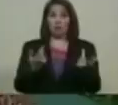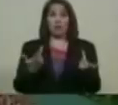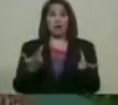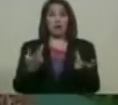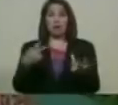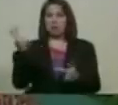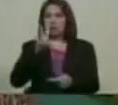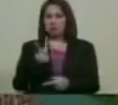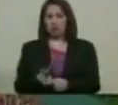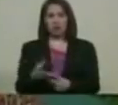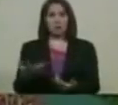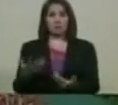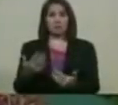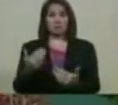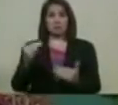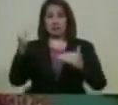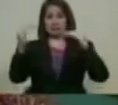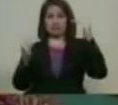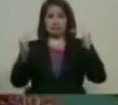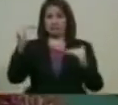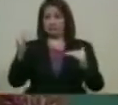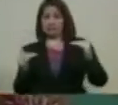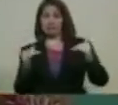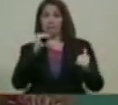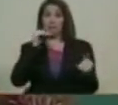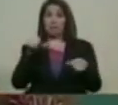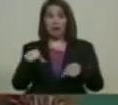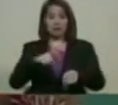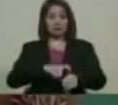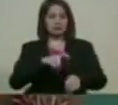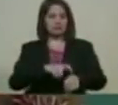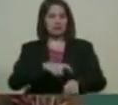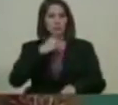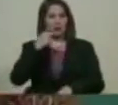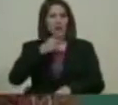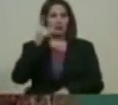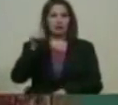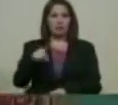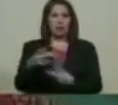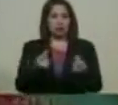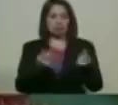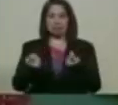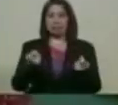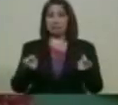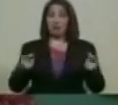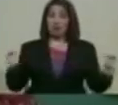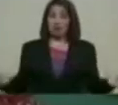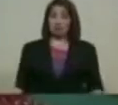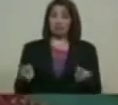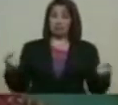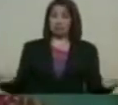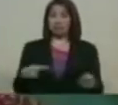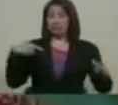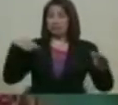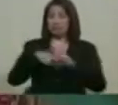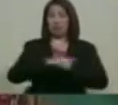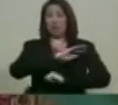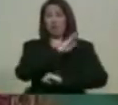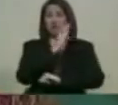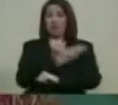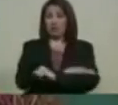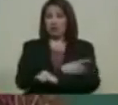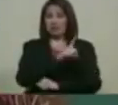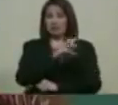debilidades estructurales, sus debilidades coyunturales, potenciando muchos de los problemas que en 100 años